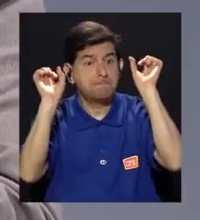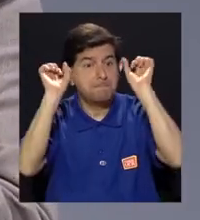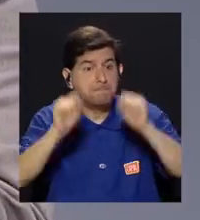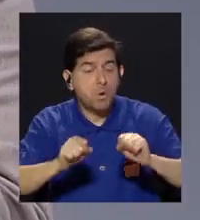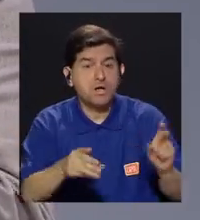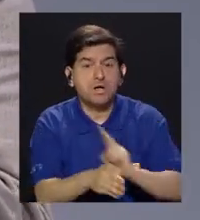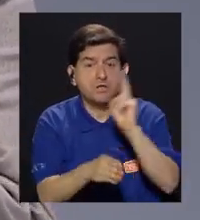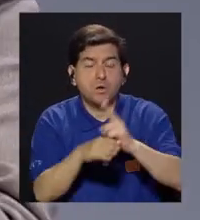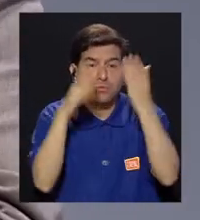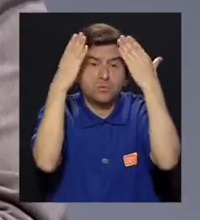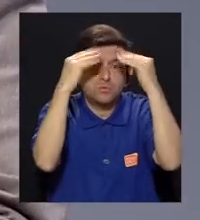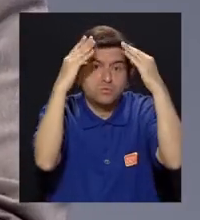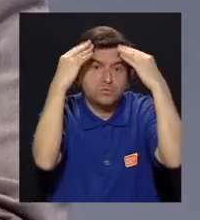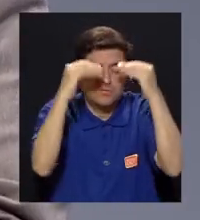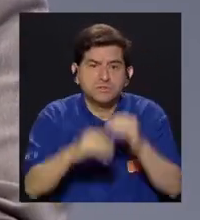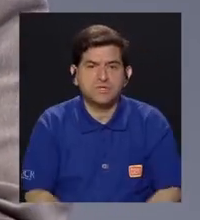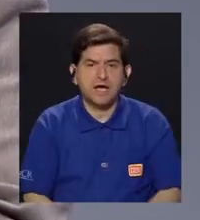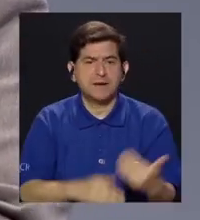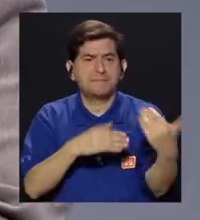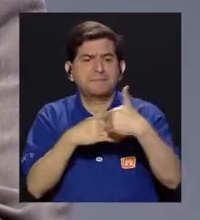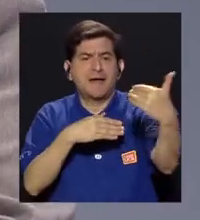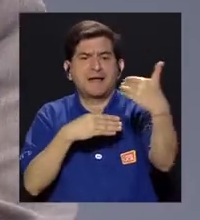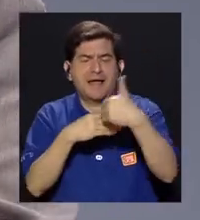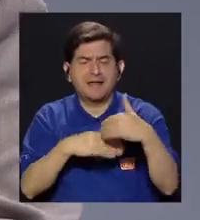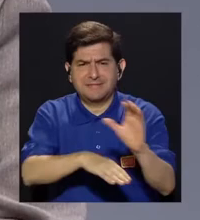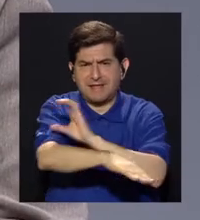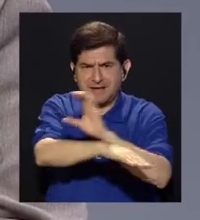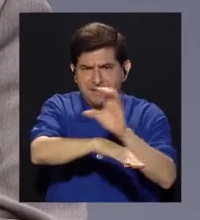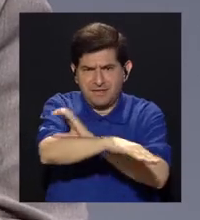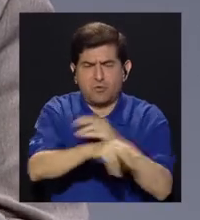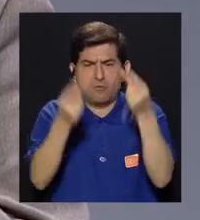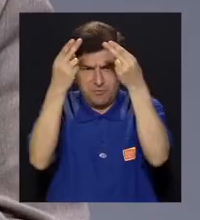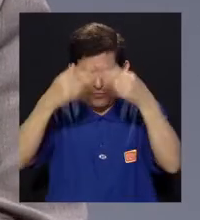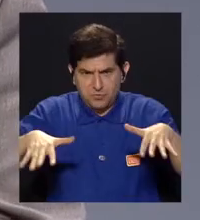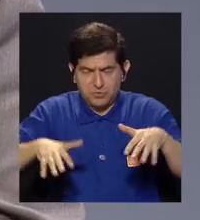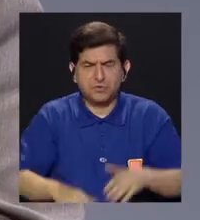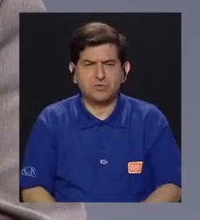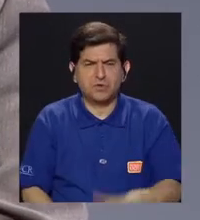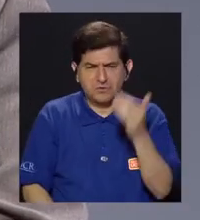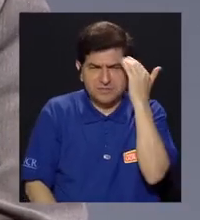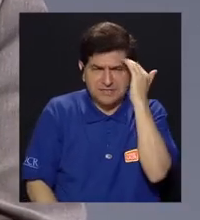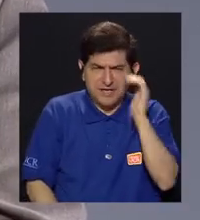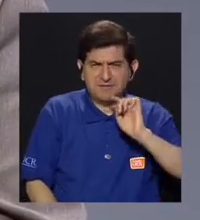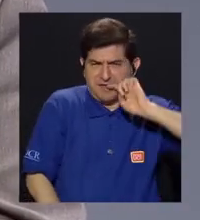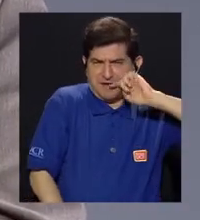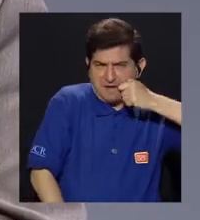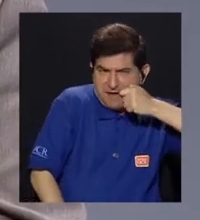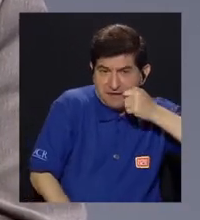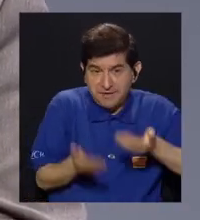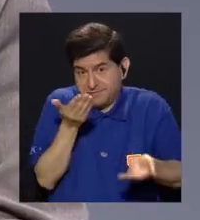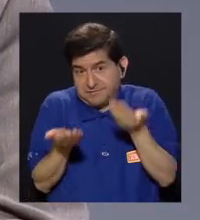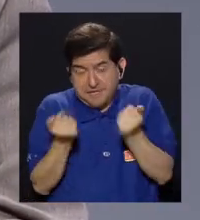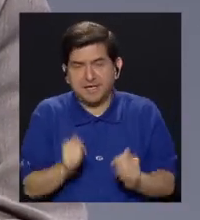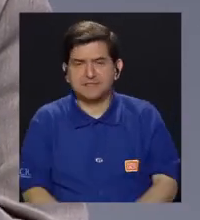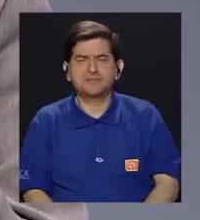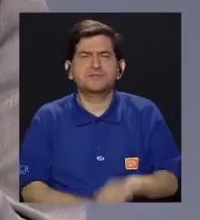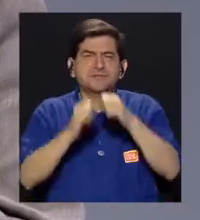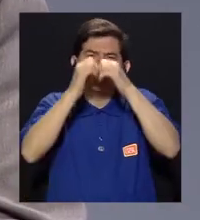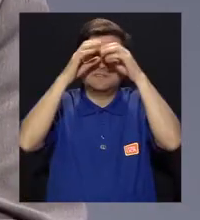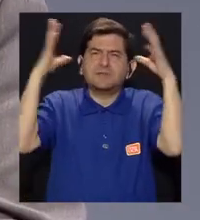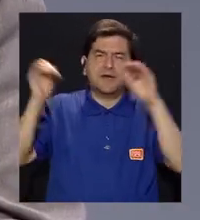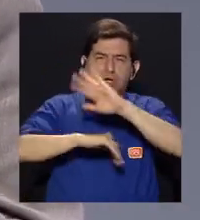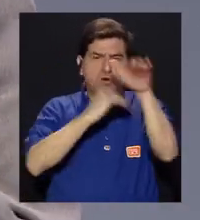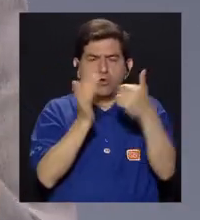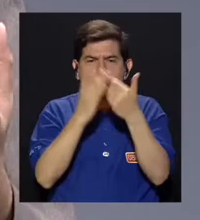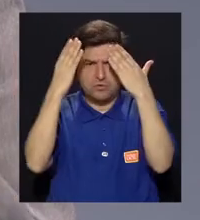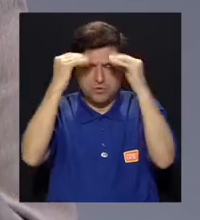puede utilizar esta información para hacer ataques informáticos como podría ser tratar de averiguar una contraseña entonces nada más